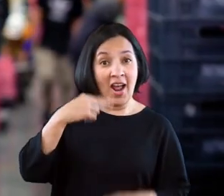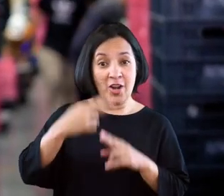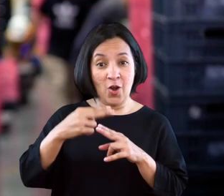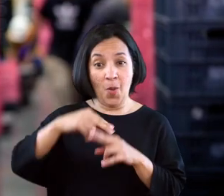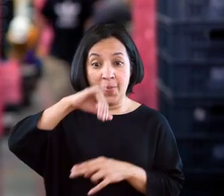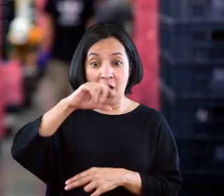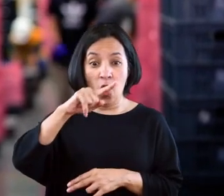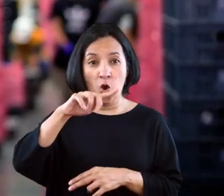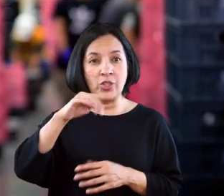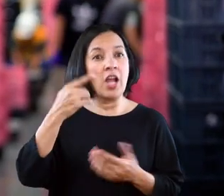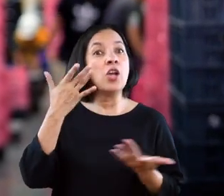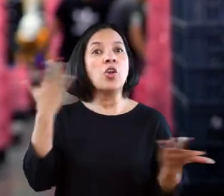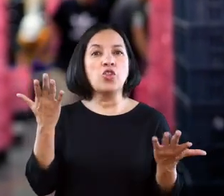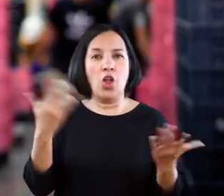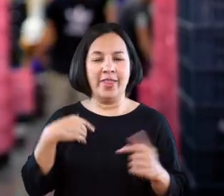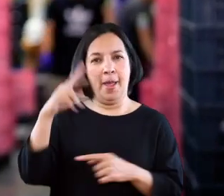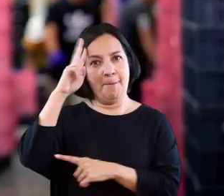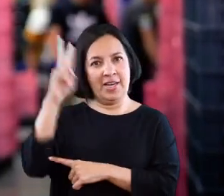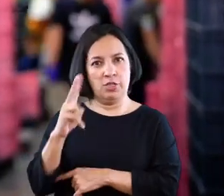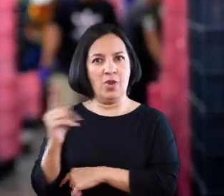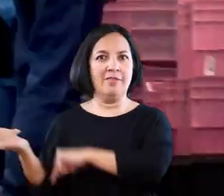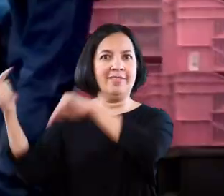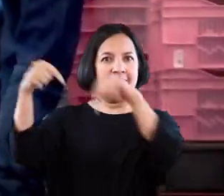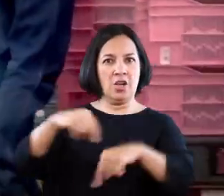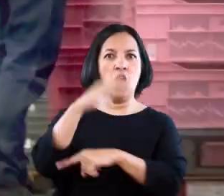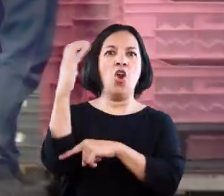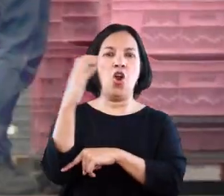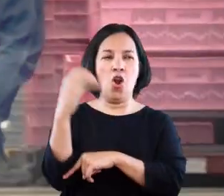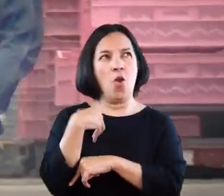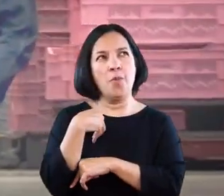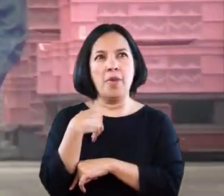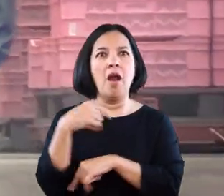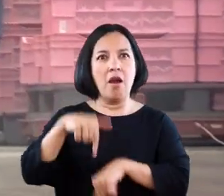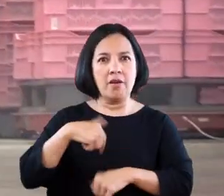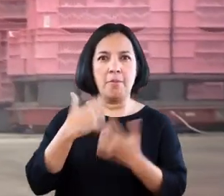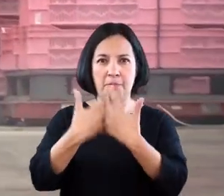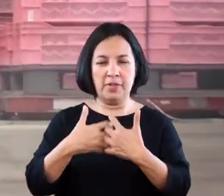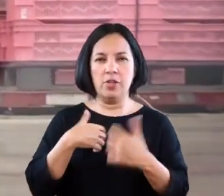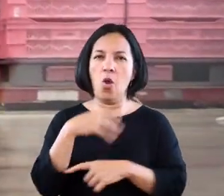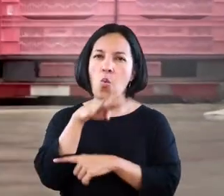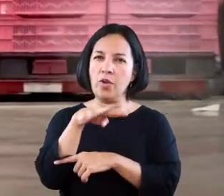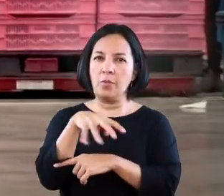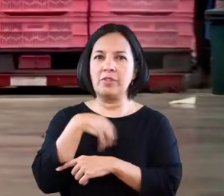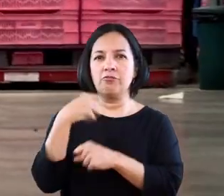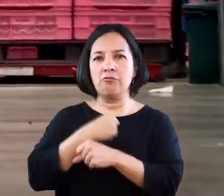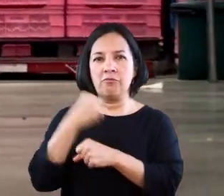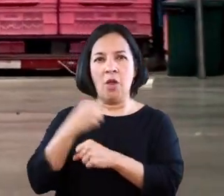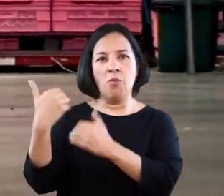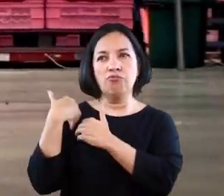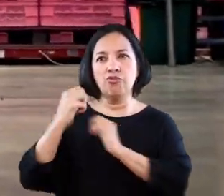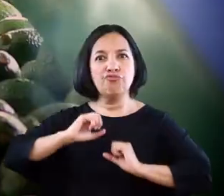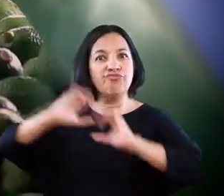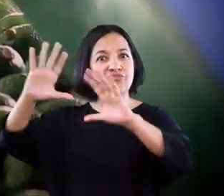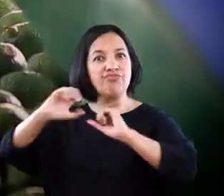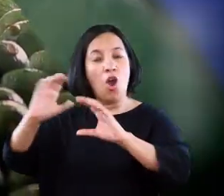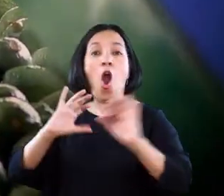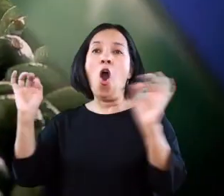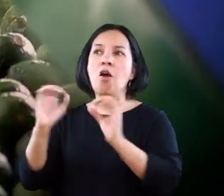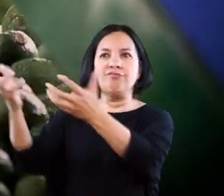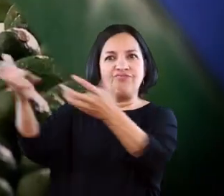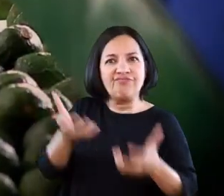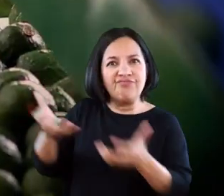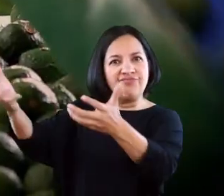Hola, mi nombre es José Contreras, soy de Yaracuy, Venezuela. Tengo 4 meses trabajando aquí en Fresh Colombia como operario de carga y descarga.